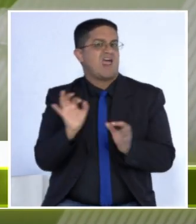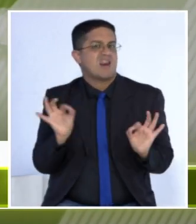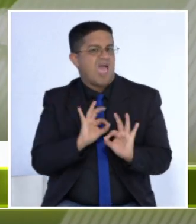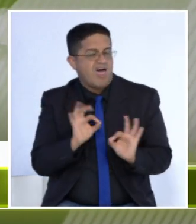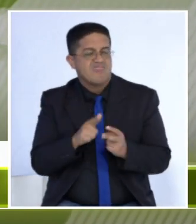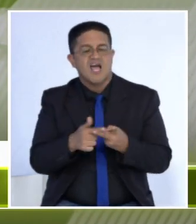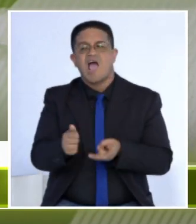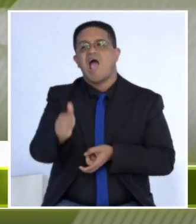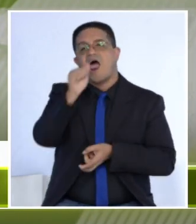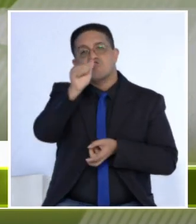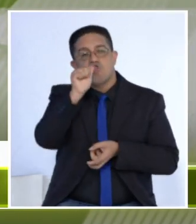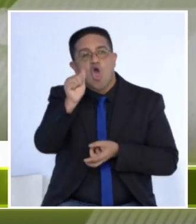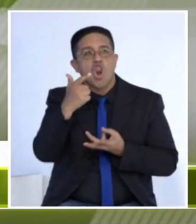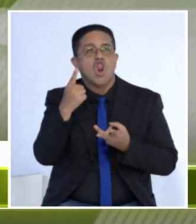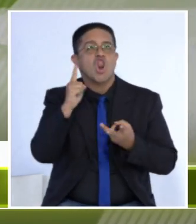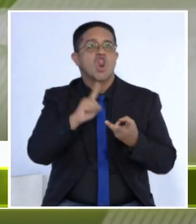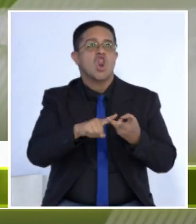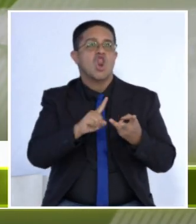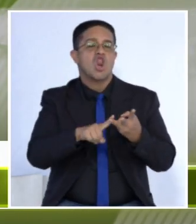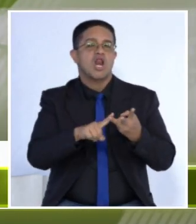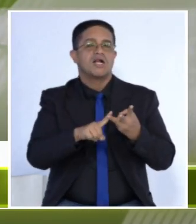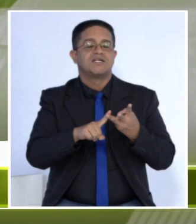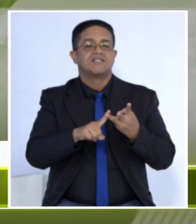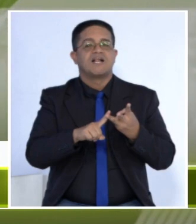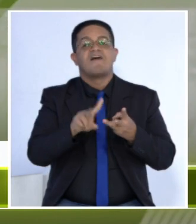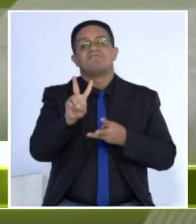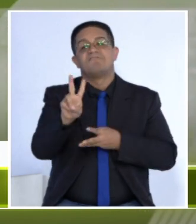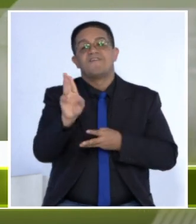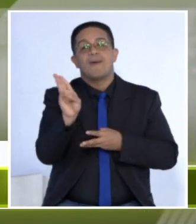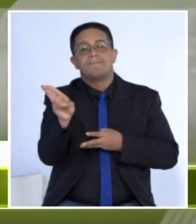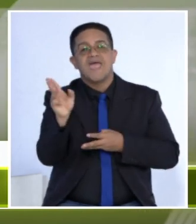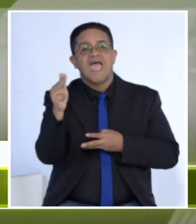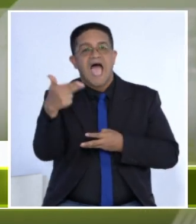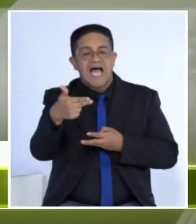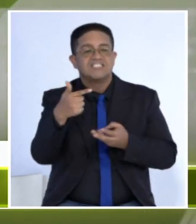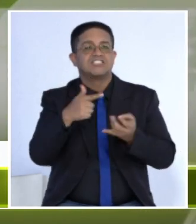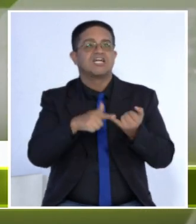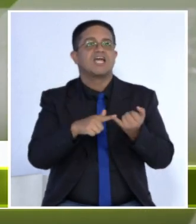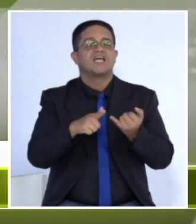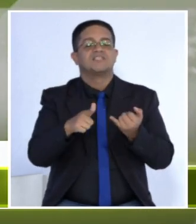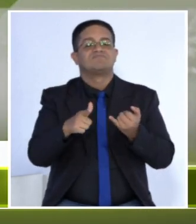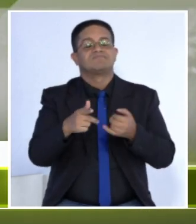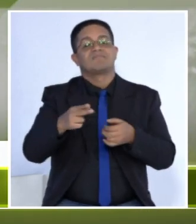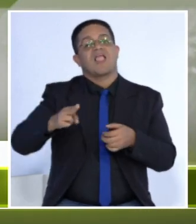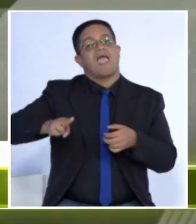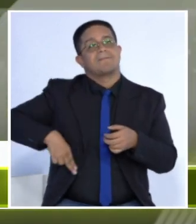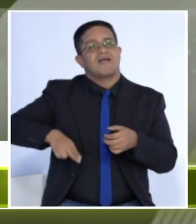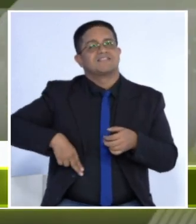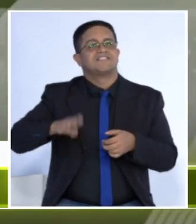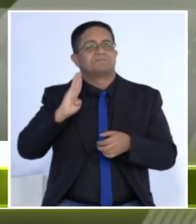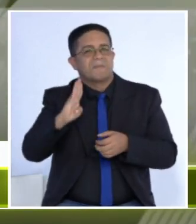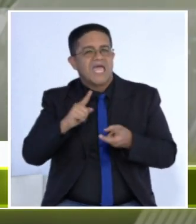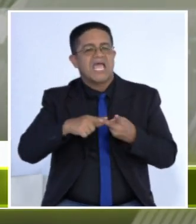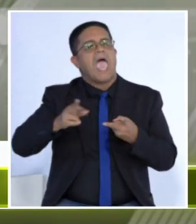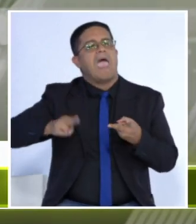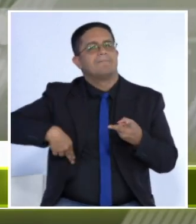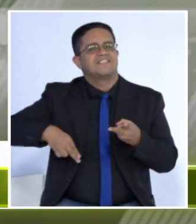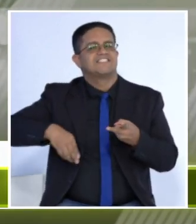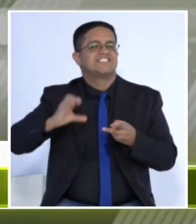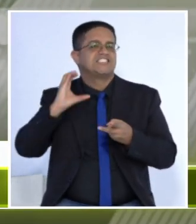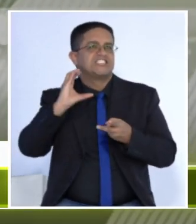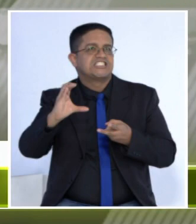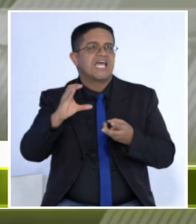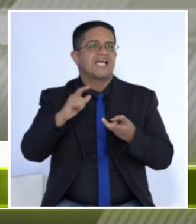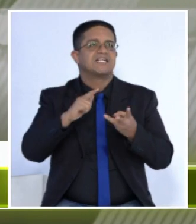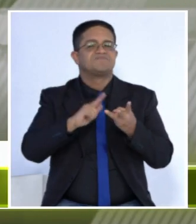alcohol, infección por virus de papiloma humano, infección por virus de hepatitis B, infección por virus de hepatitis C, la